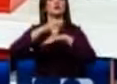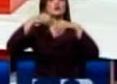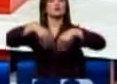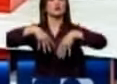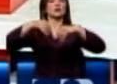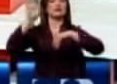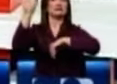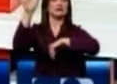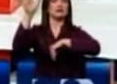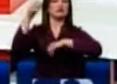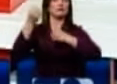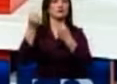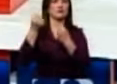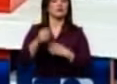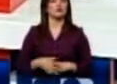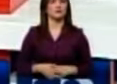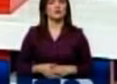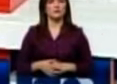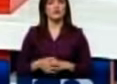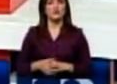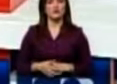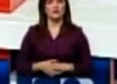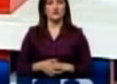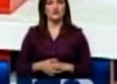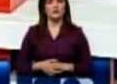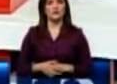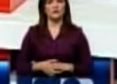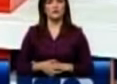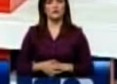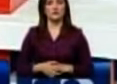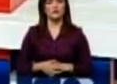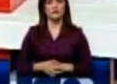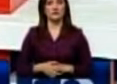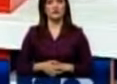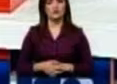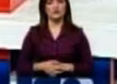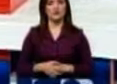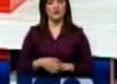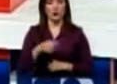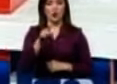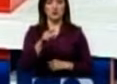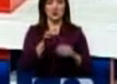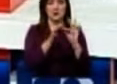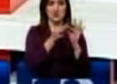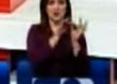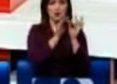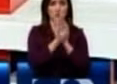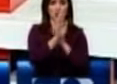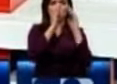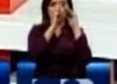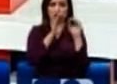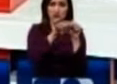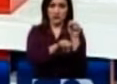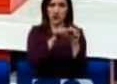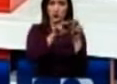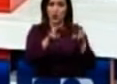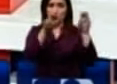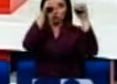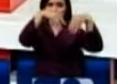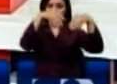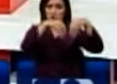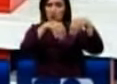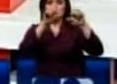torrencial invierno, las torrenciales lluvias que hemos registrado. Le contamos que hasta el 10% del valor total del arreglo de un inmueble que sufrió daños